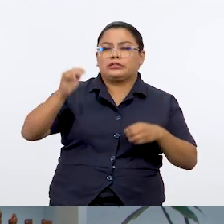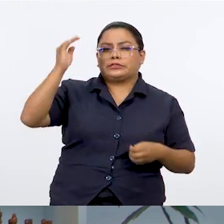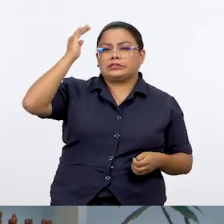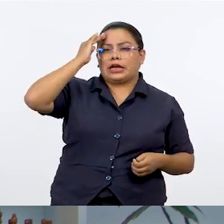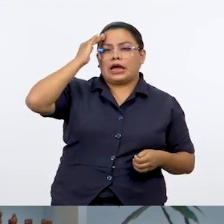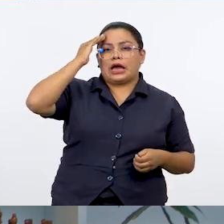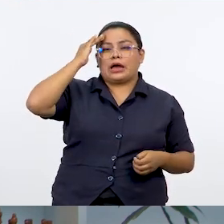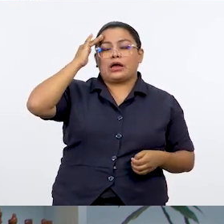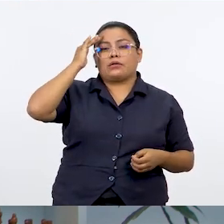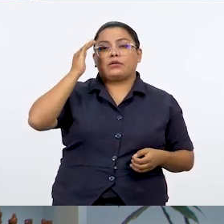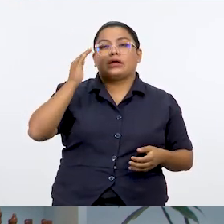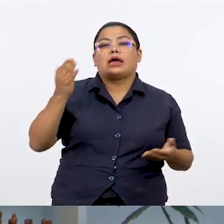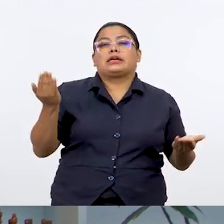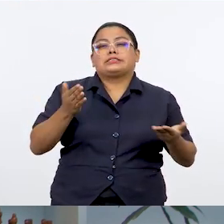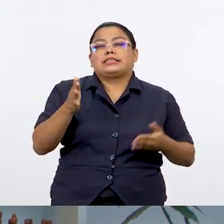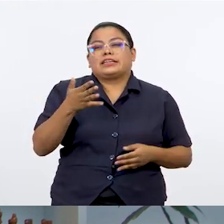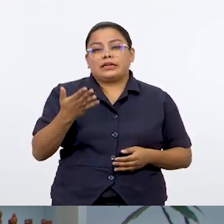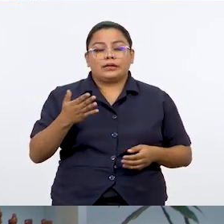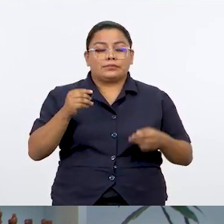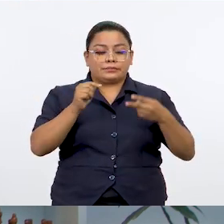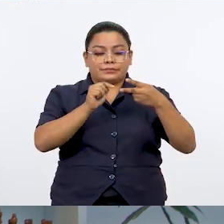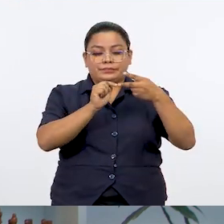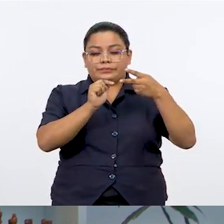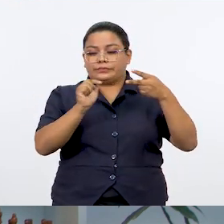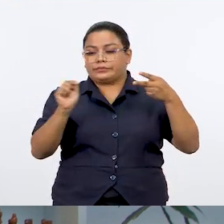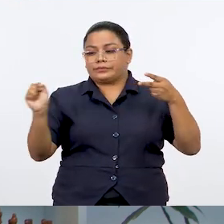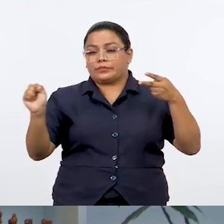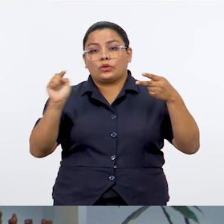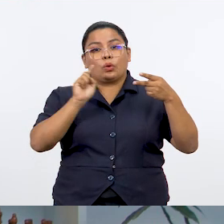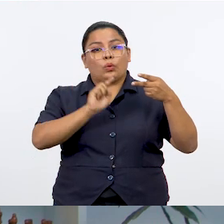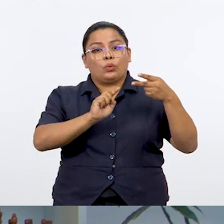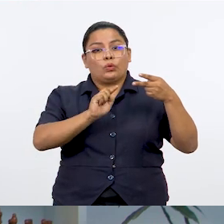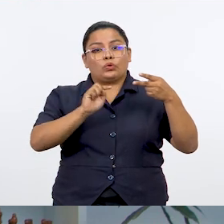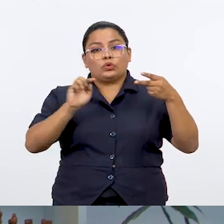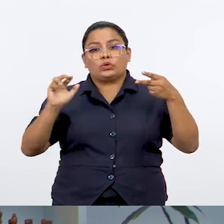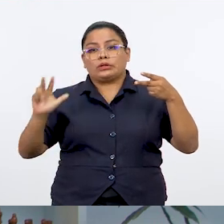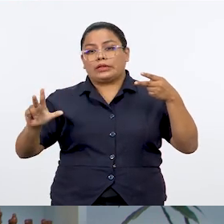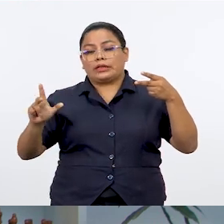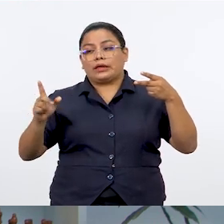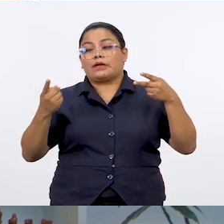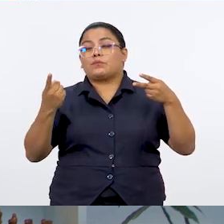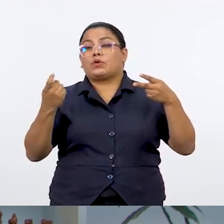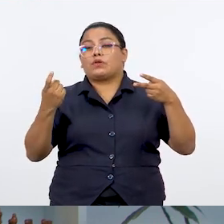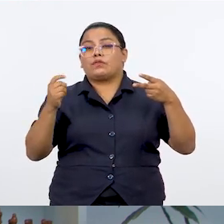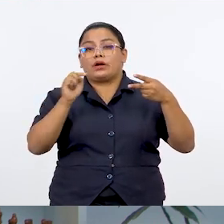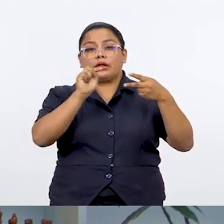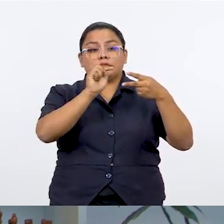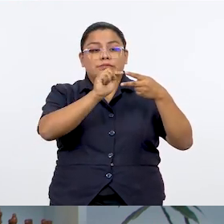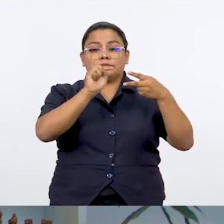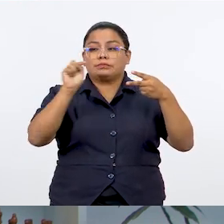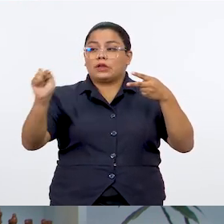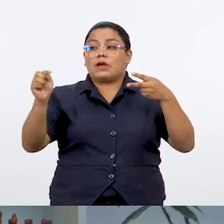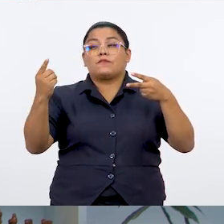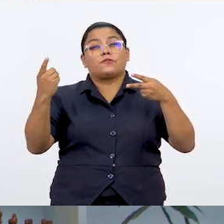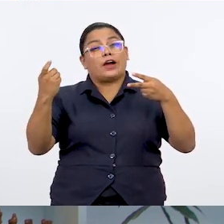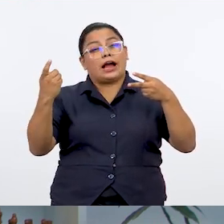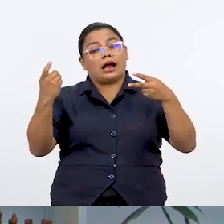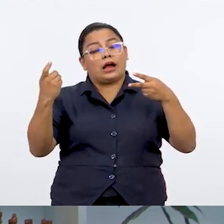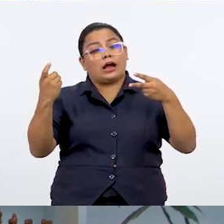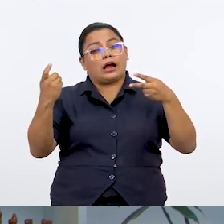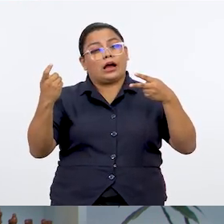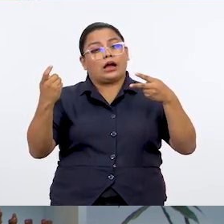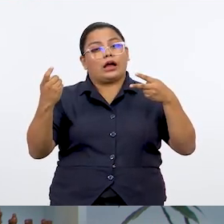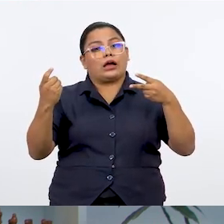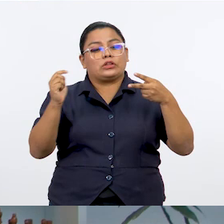identificar la operación. En este caso, como hace falta el total, debo de ir en la otra dirección. Así